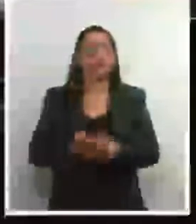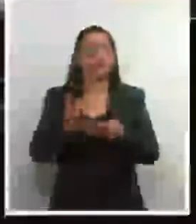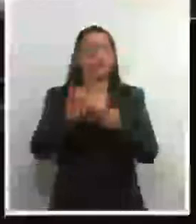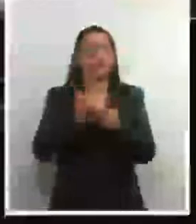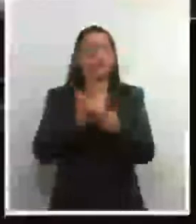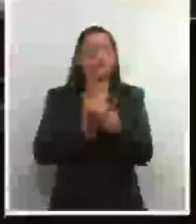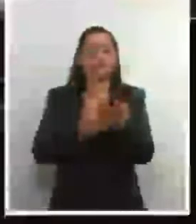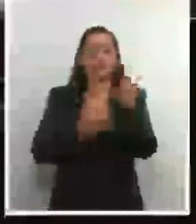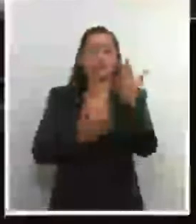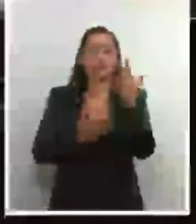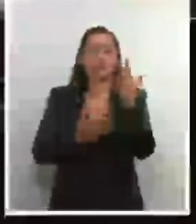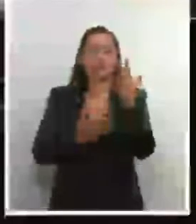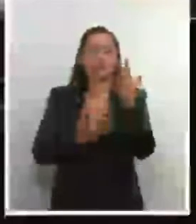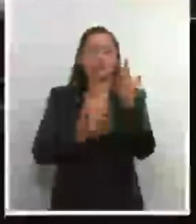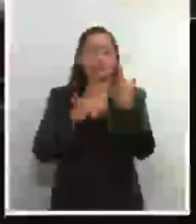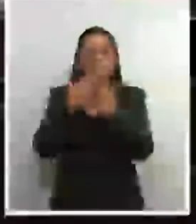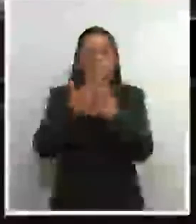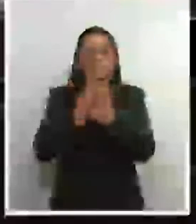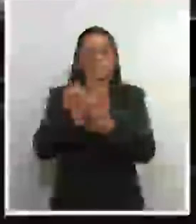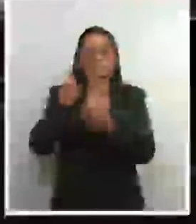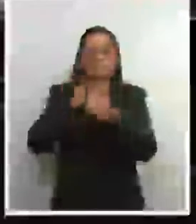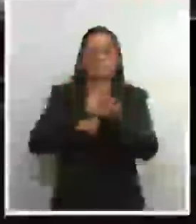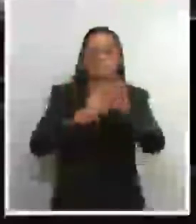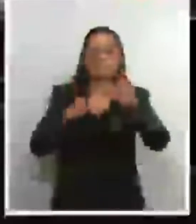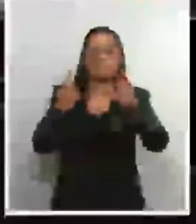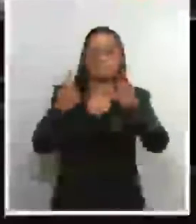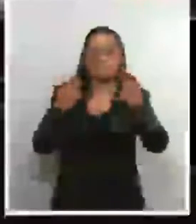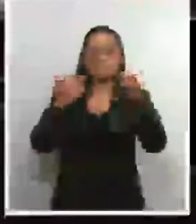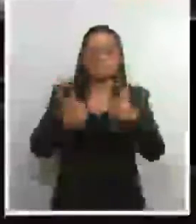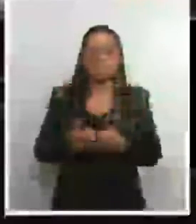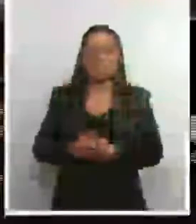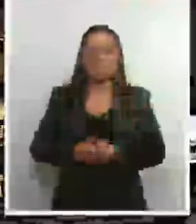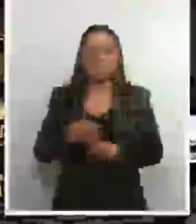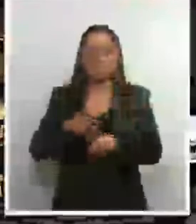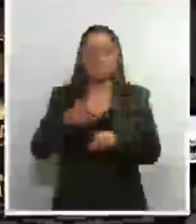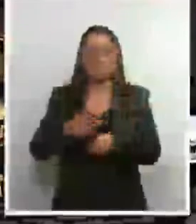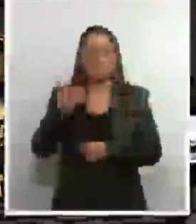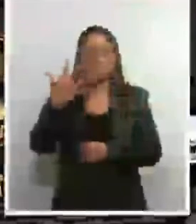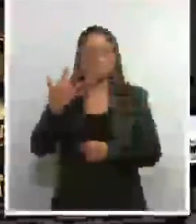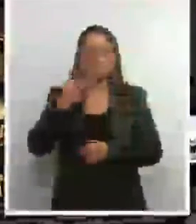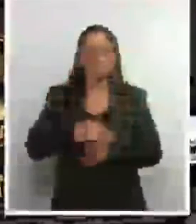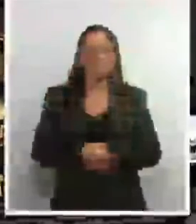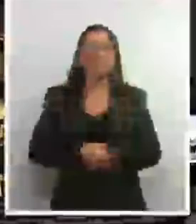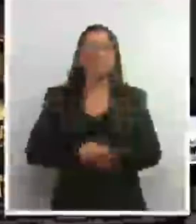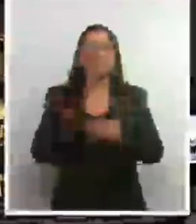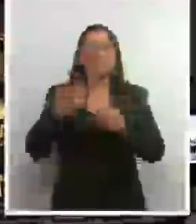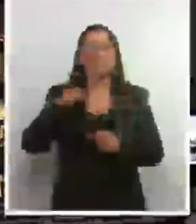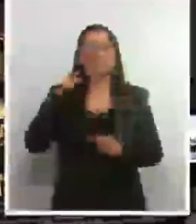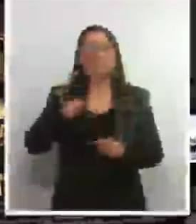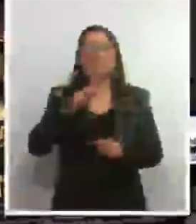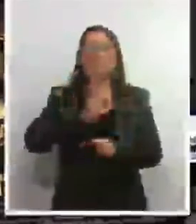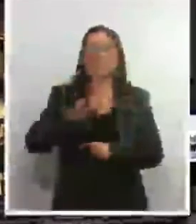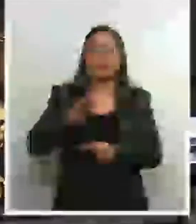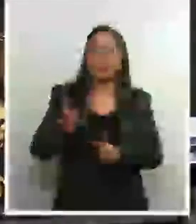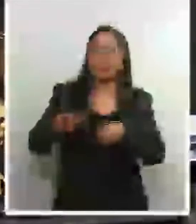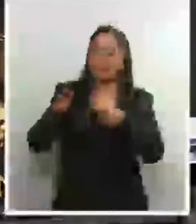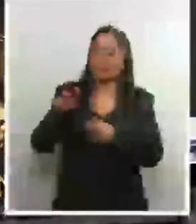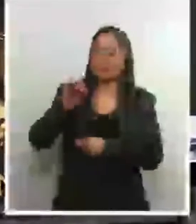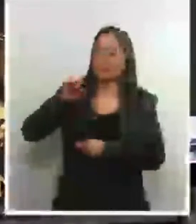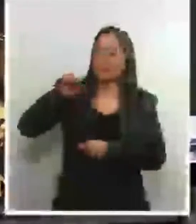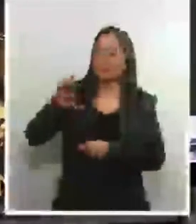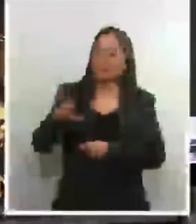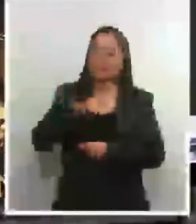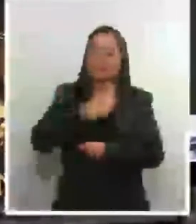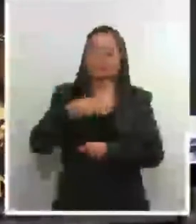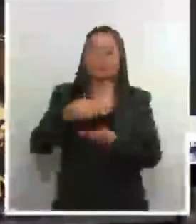Numeral 5. Y el numeral 1 del C, perdón. Sí. Numeral 5. Para ser fiscal se